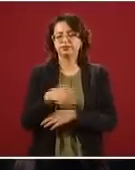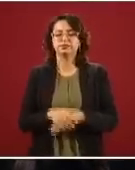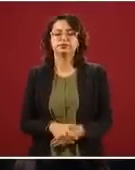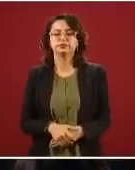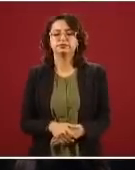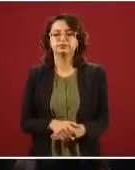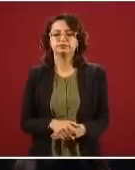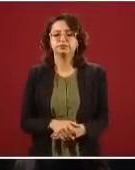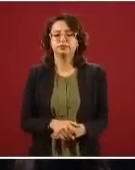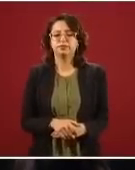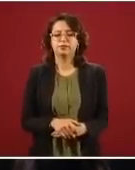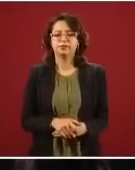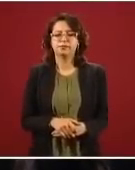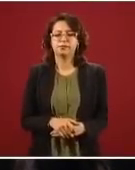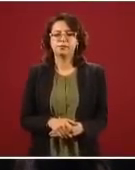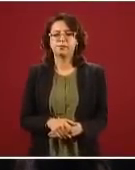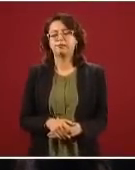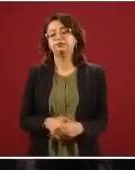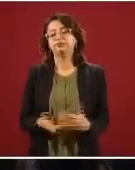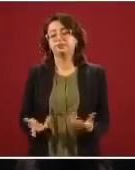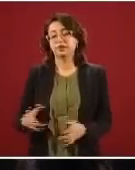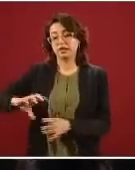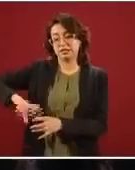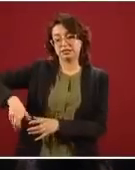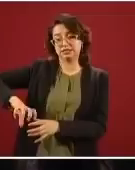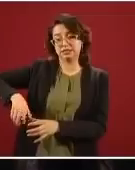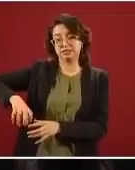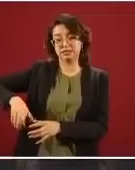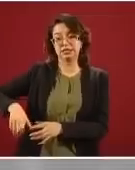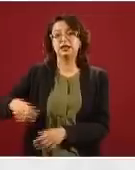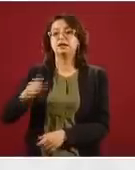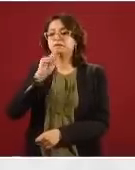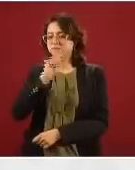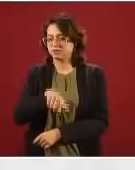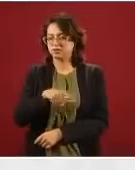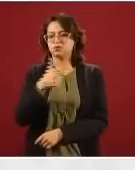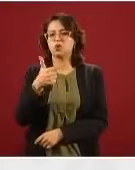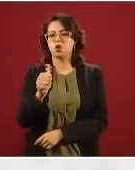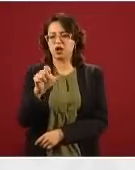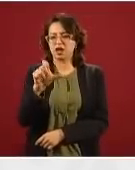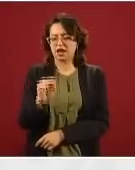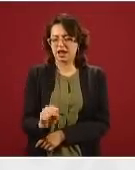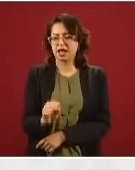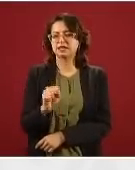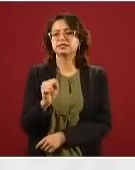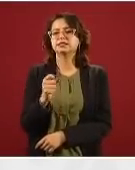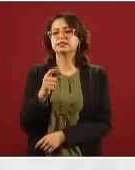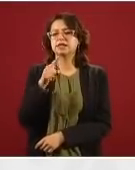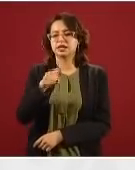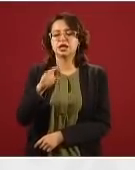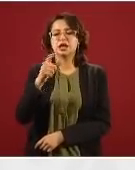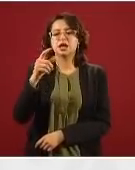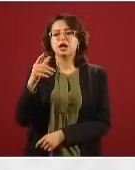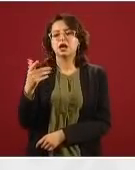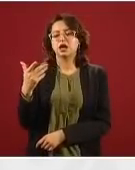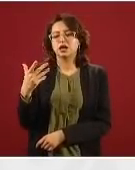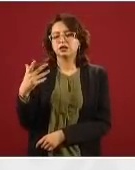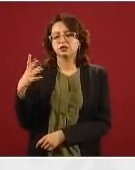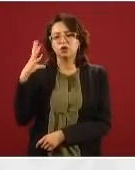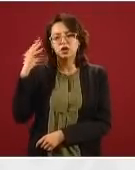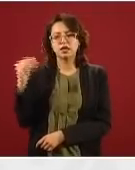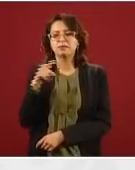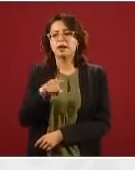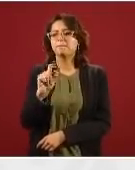1.92 pesos. En el caso de los cilindros, Gas Menjuc, la misma empresa, pero ahora en Colima, a